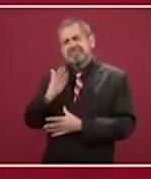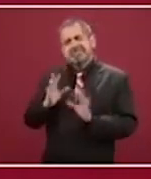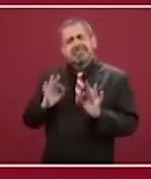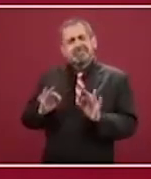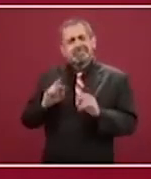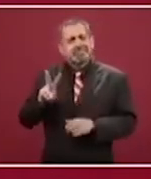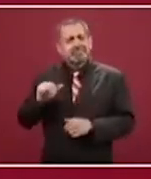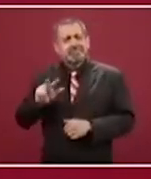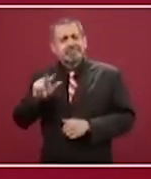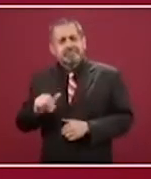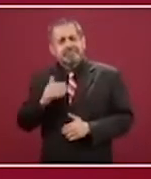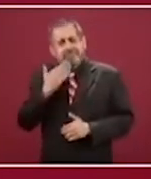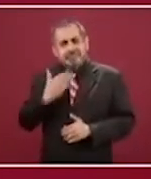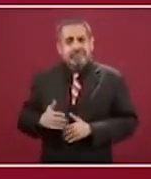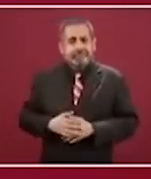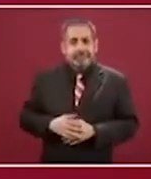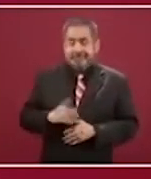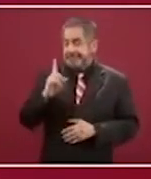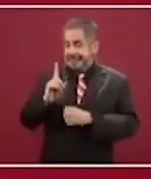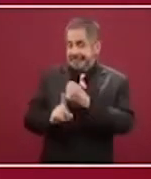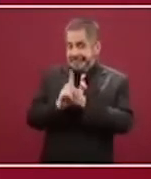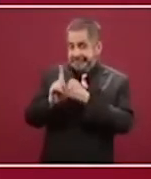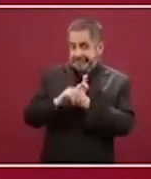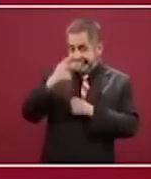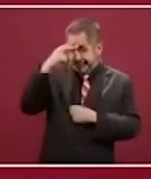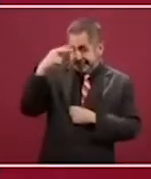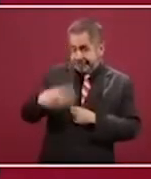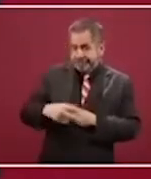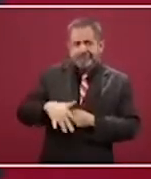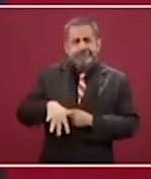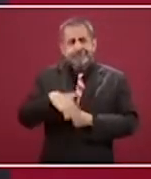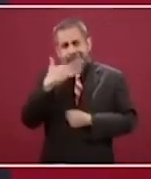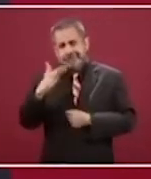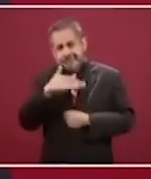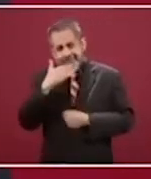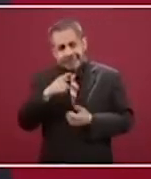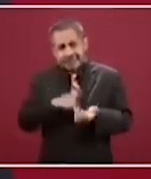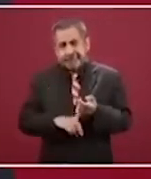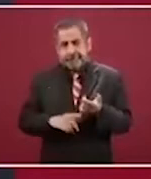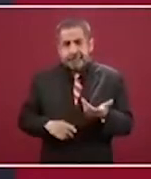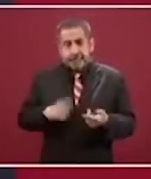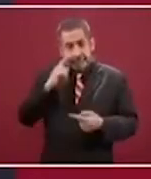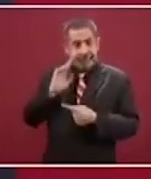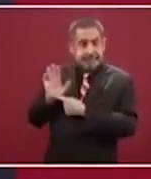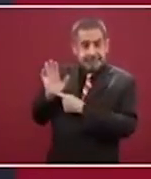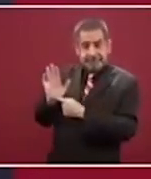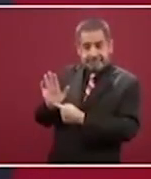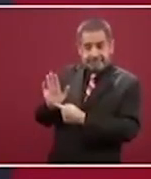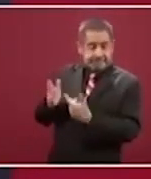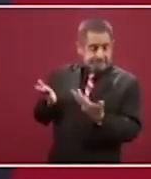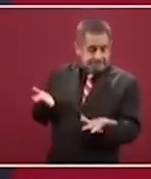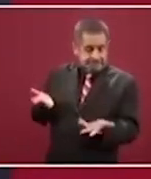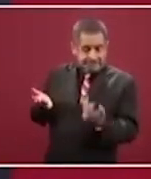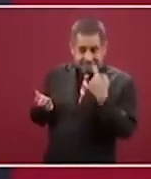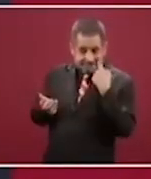El principal problema de México era la corrupción. Y este es un ejemplo.